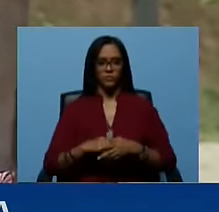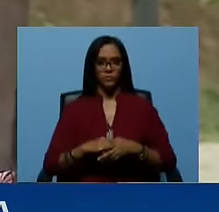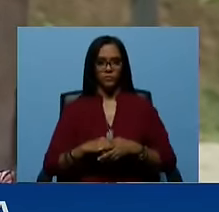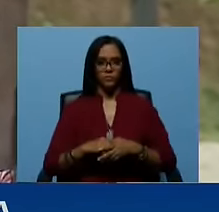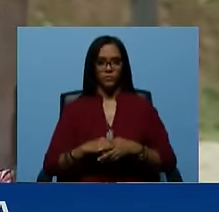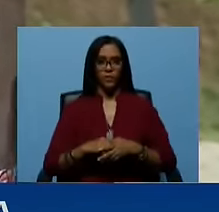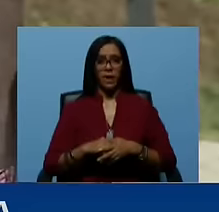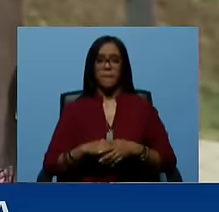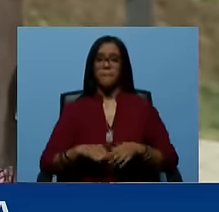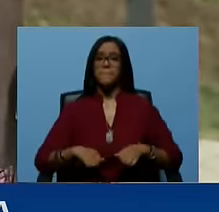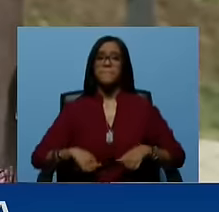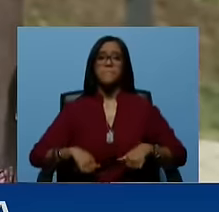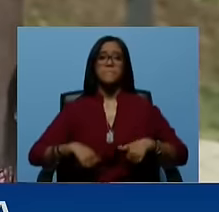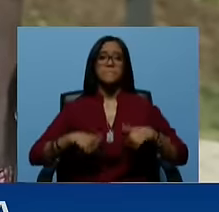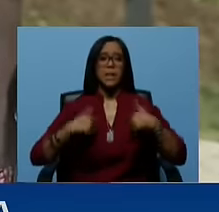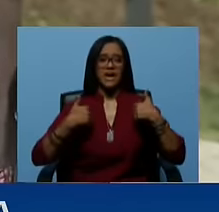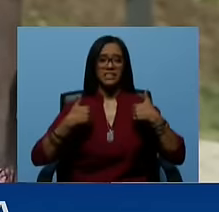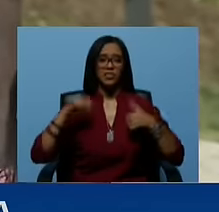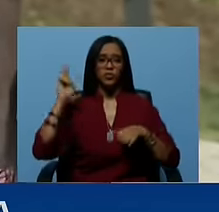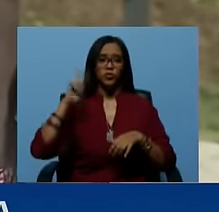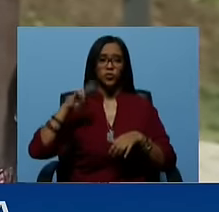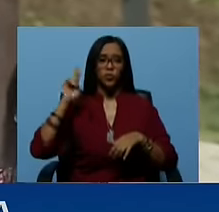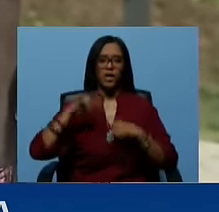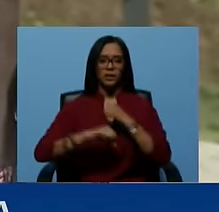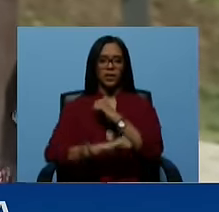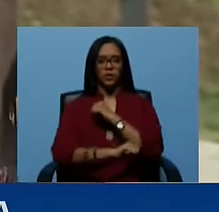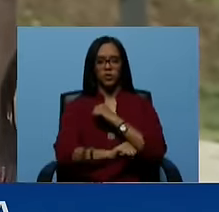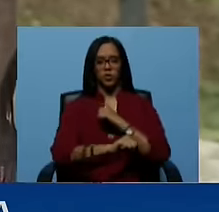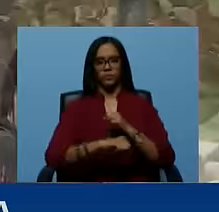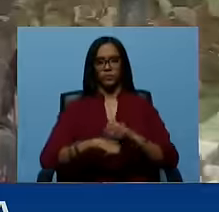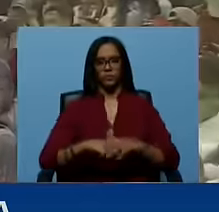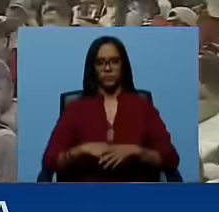Más nunca traición.